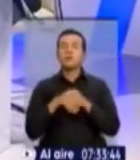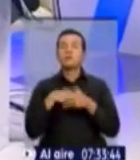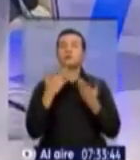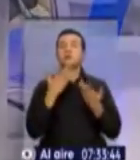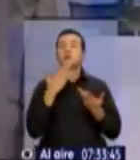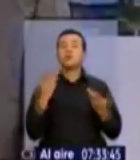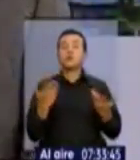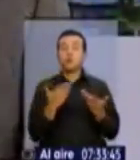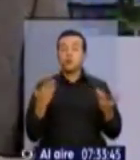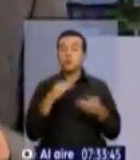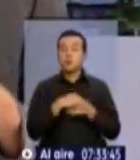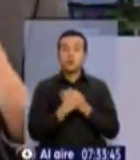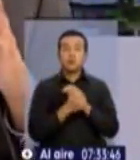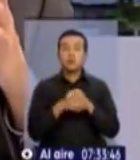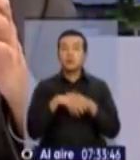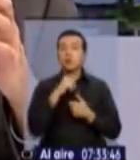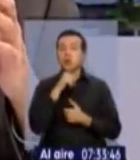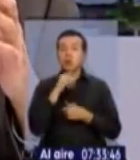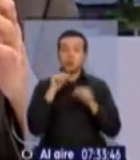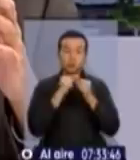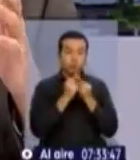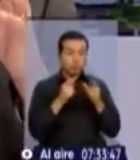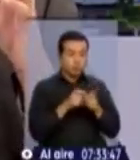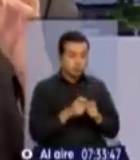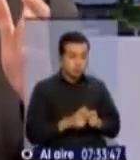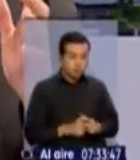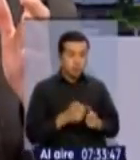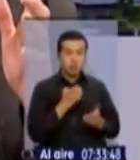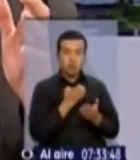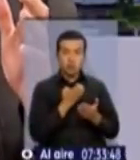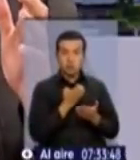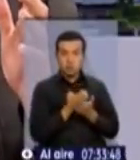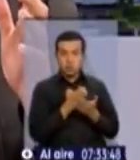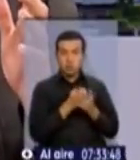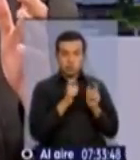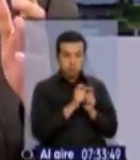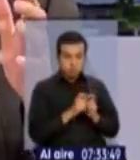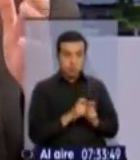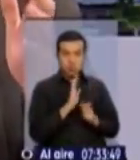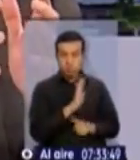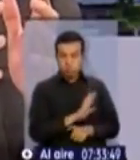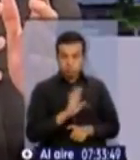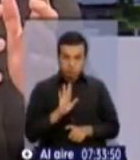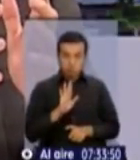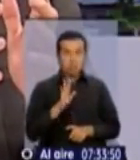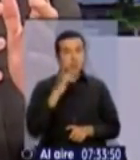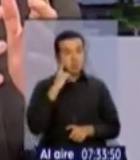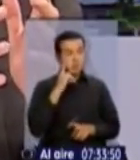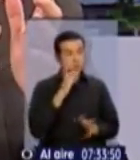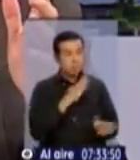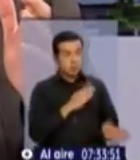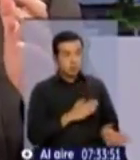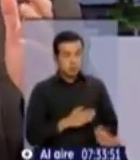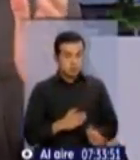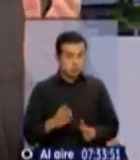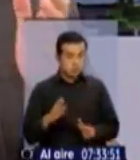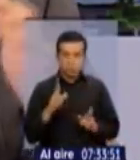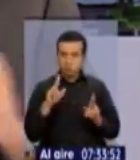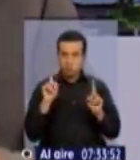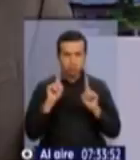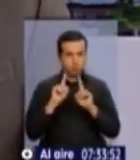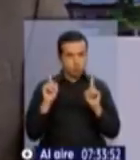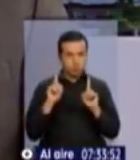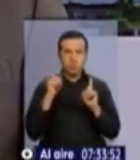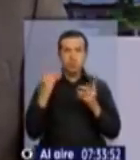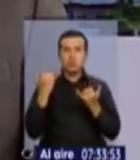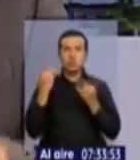beneficiadas son grupos pequeños exactamente concentradas amerita sostener entonces eso no lo que están haciendo es una lógica